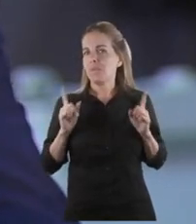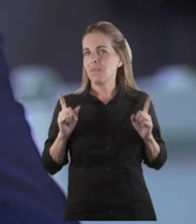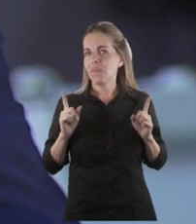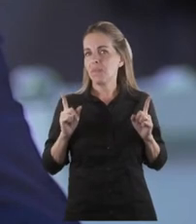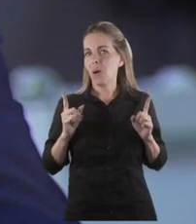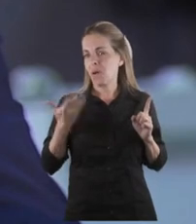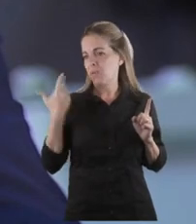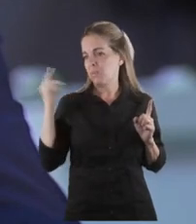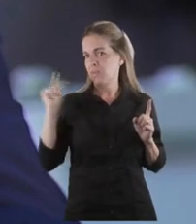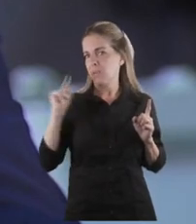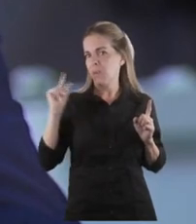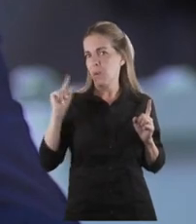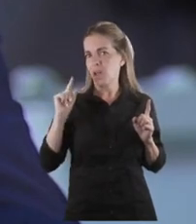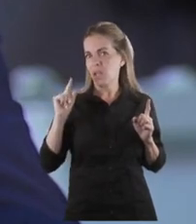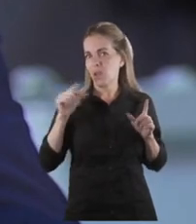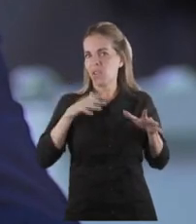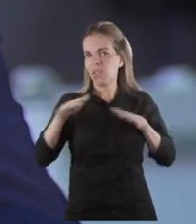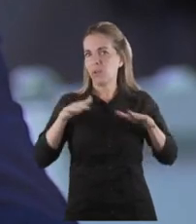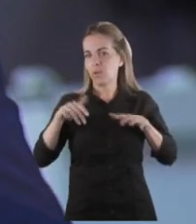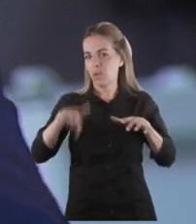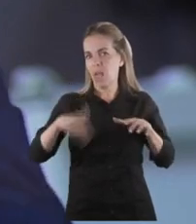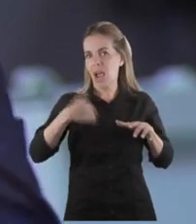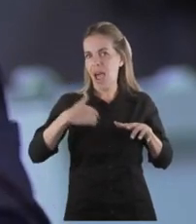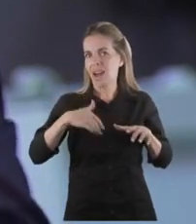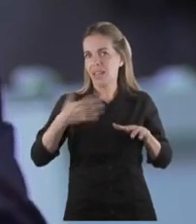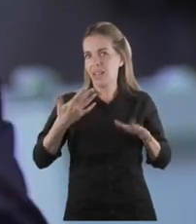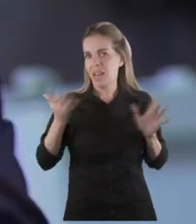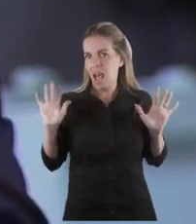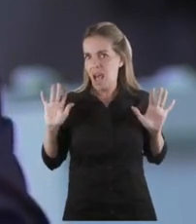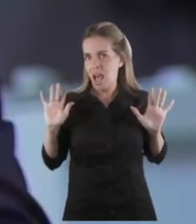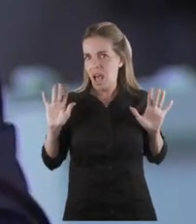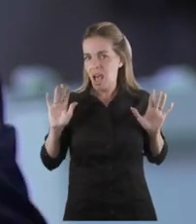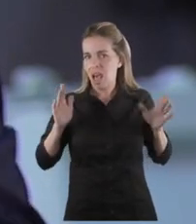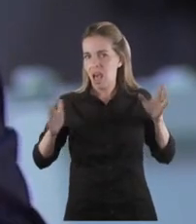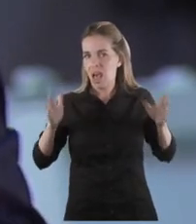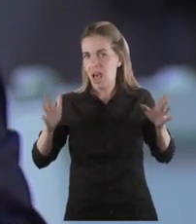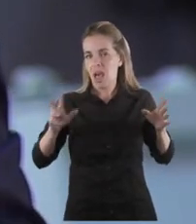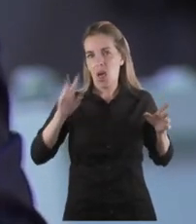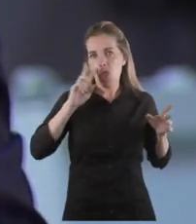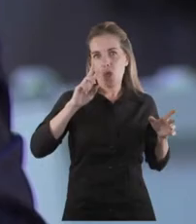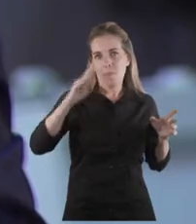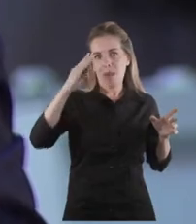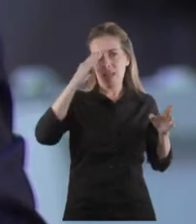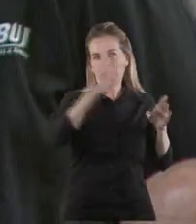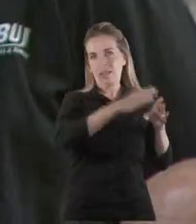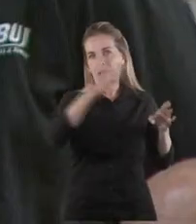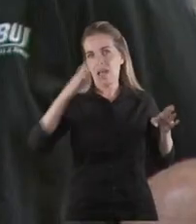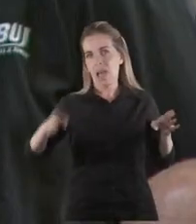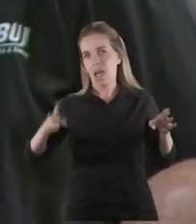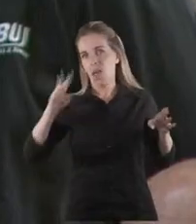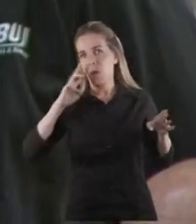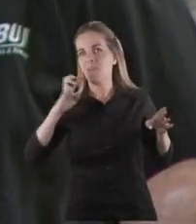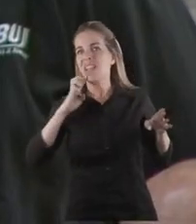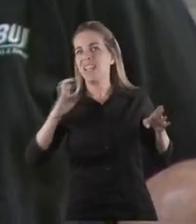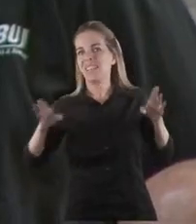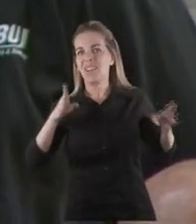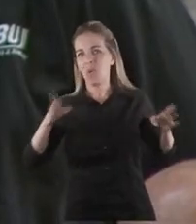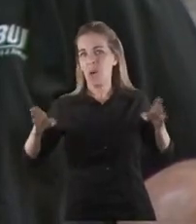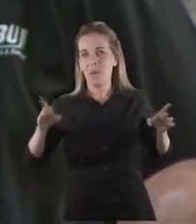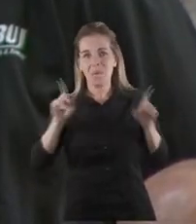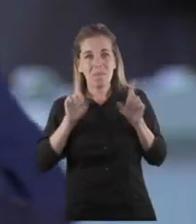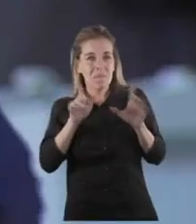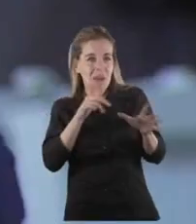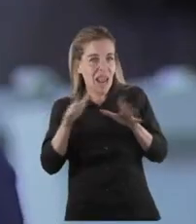hace muy poquito tiempo, ¿eh? De lo que pasó entre el 2015 y el